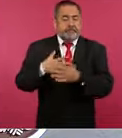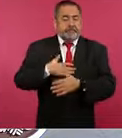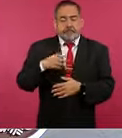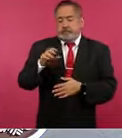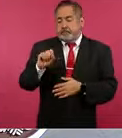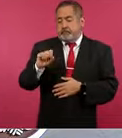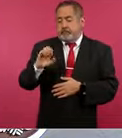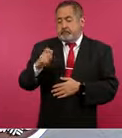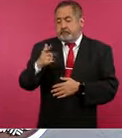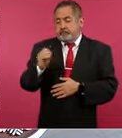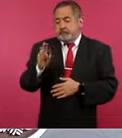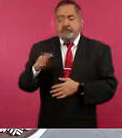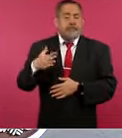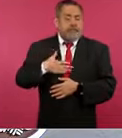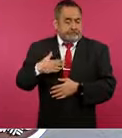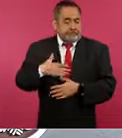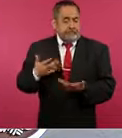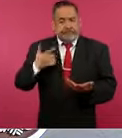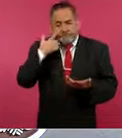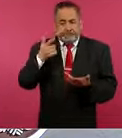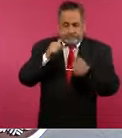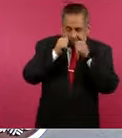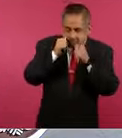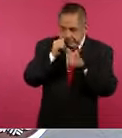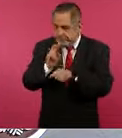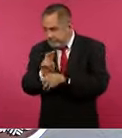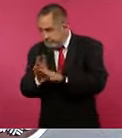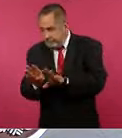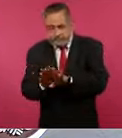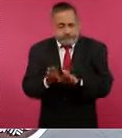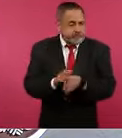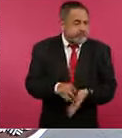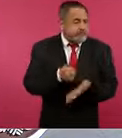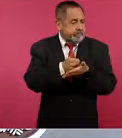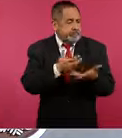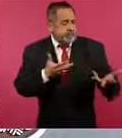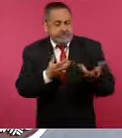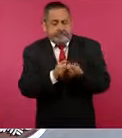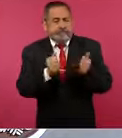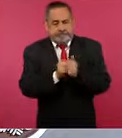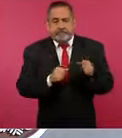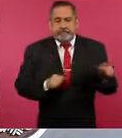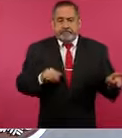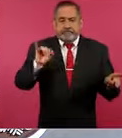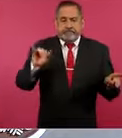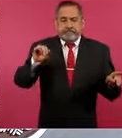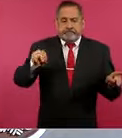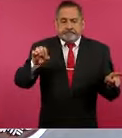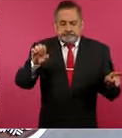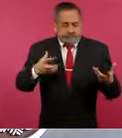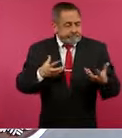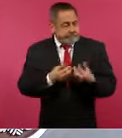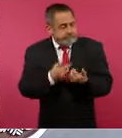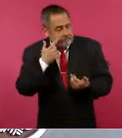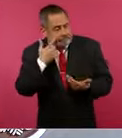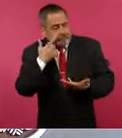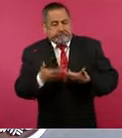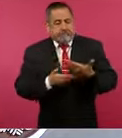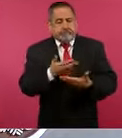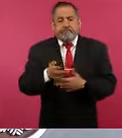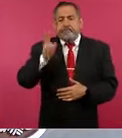toca estar al tanto y en colaboración con el INE para que